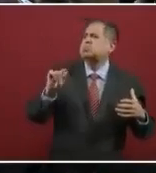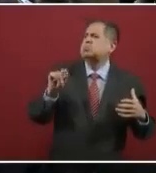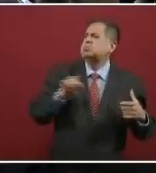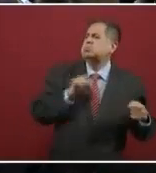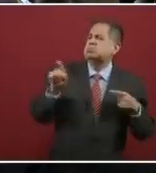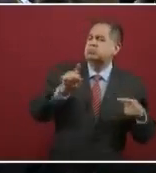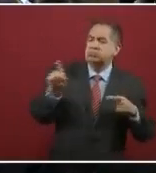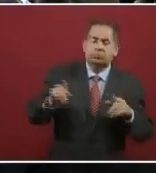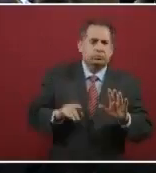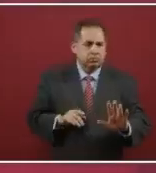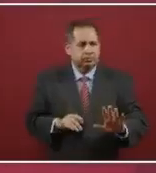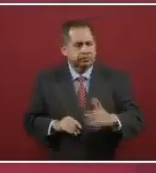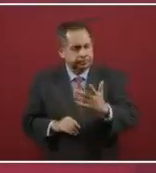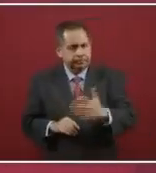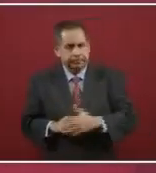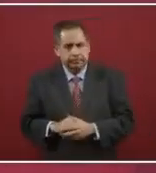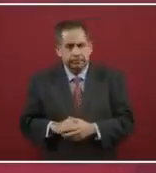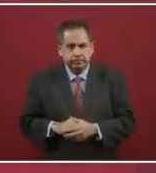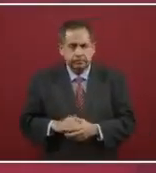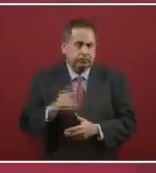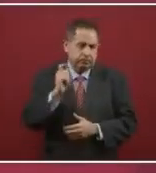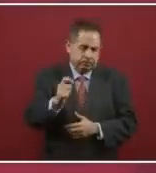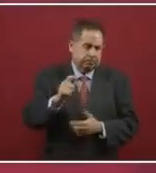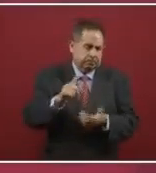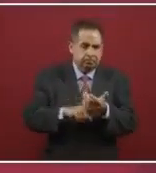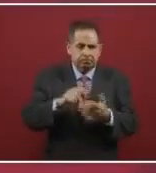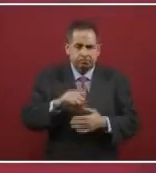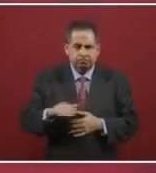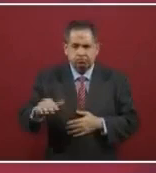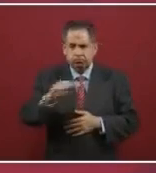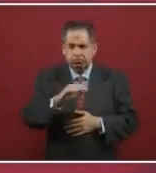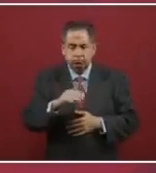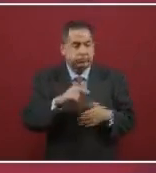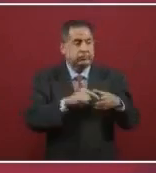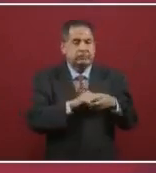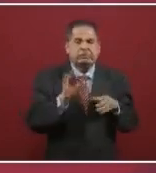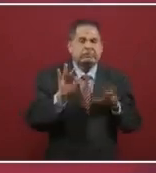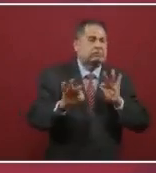Básicamente. O sea, sobre todo promovida,